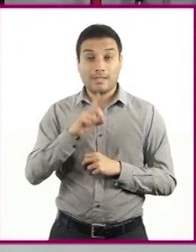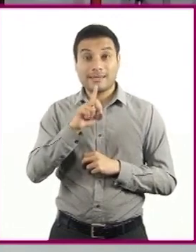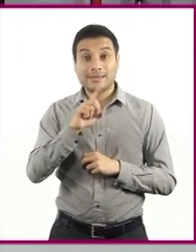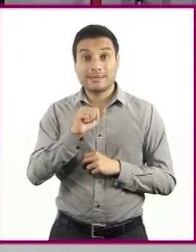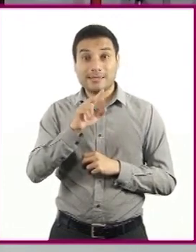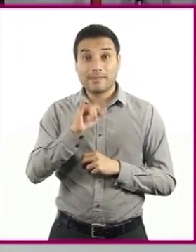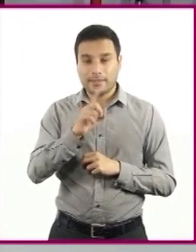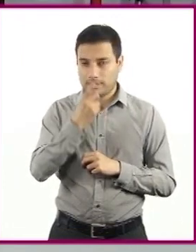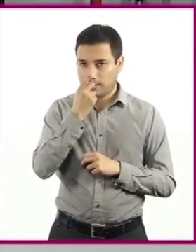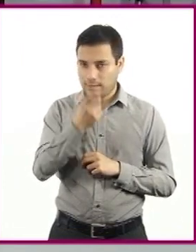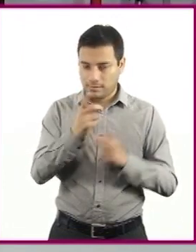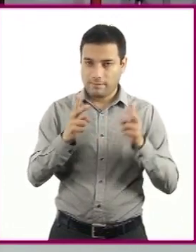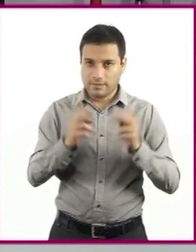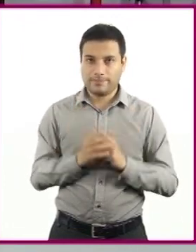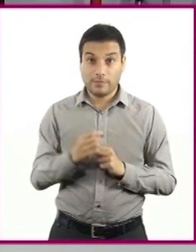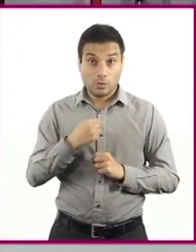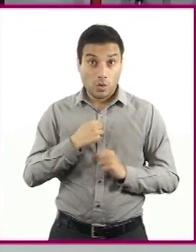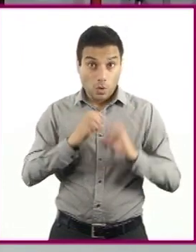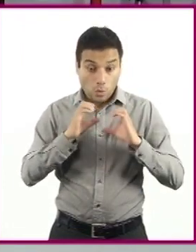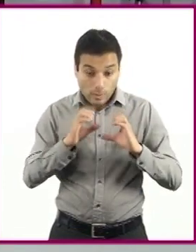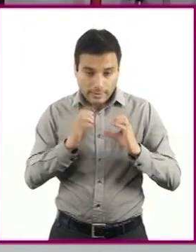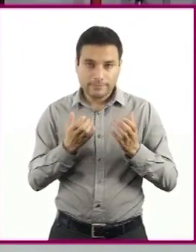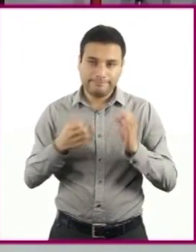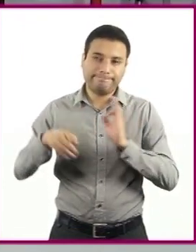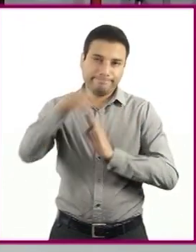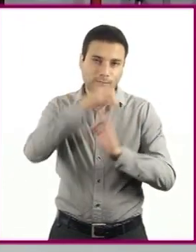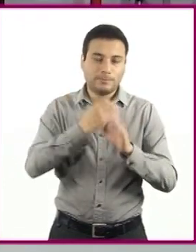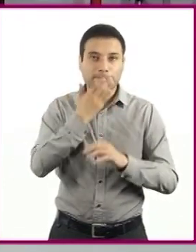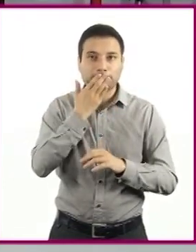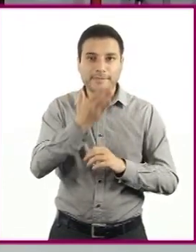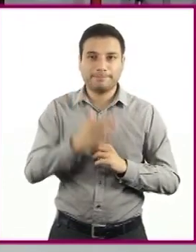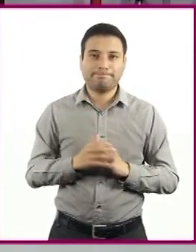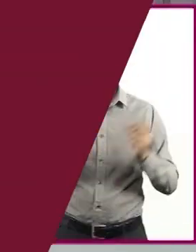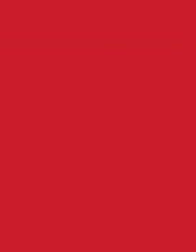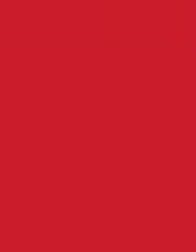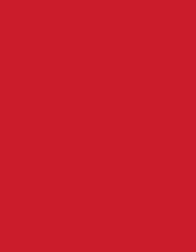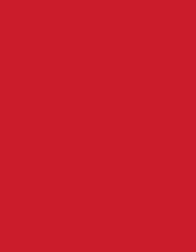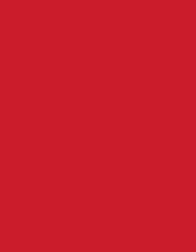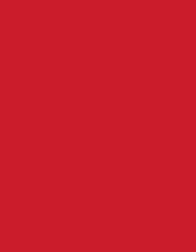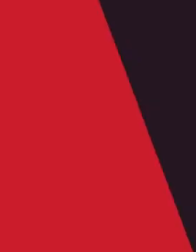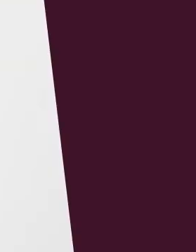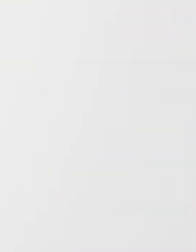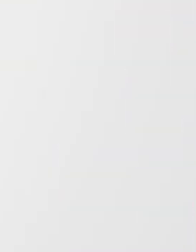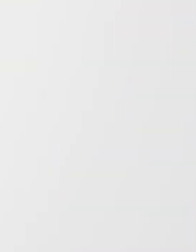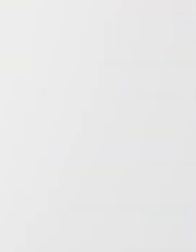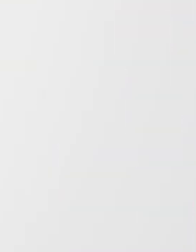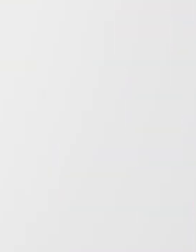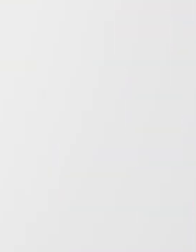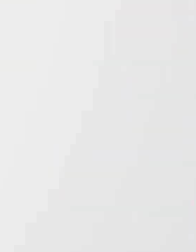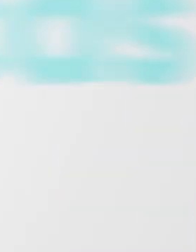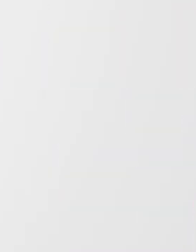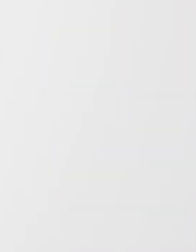siguiente frase: si me cuido yo, te cuido. Hasta pronto. Hasta pronto.